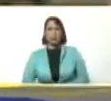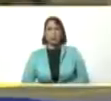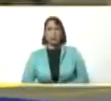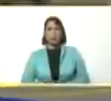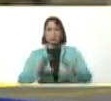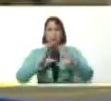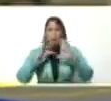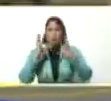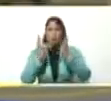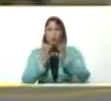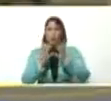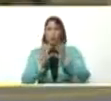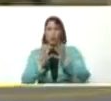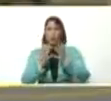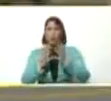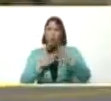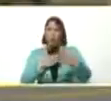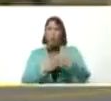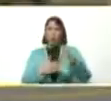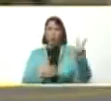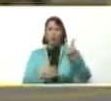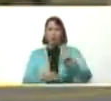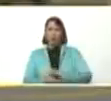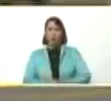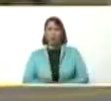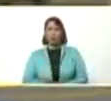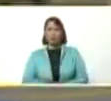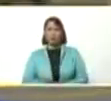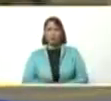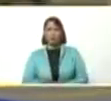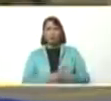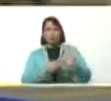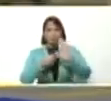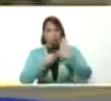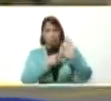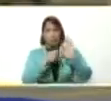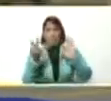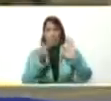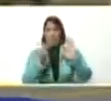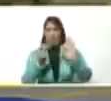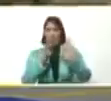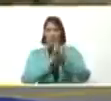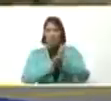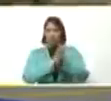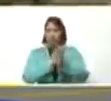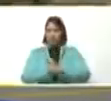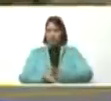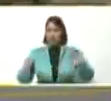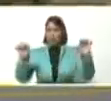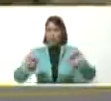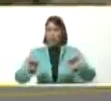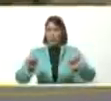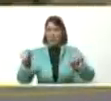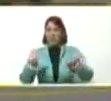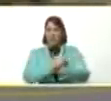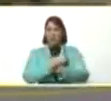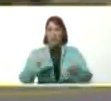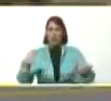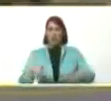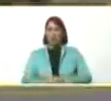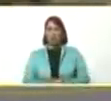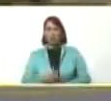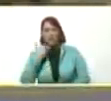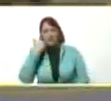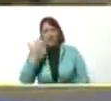del mundo sobre Venezuela, para mostrar a Venezuela destruida, flagelada,